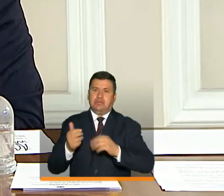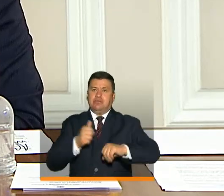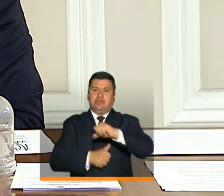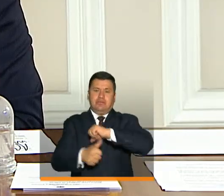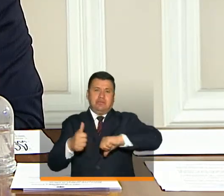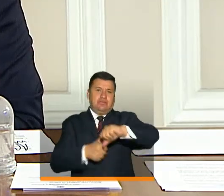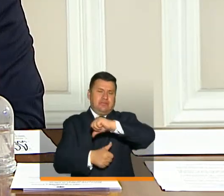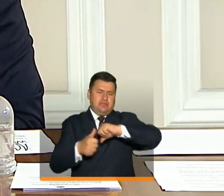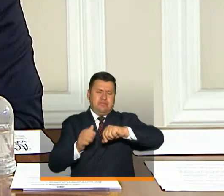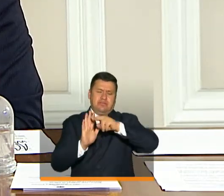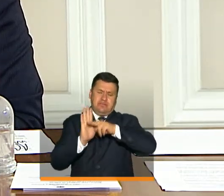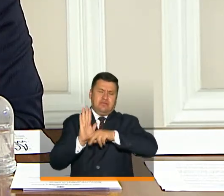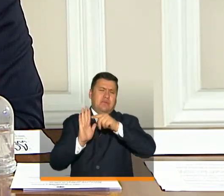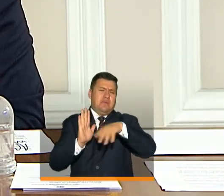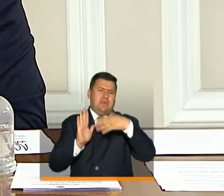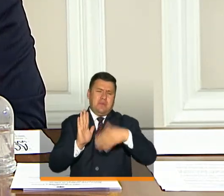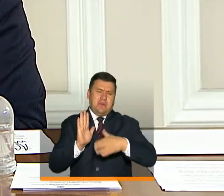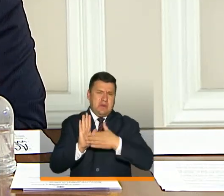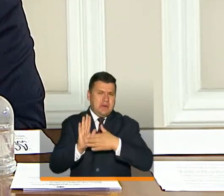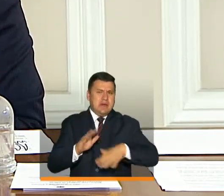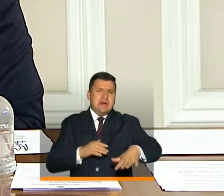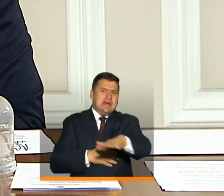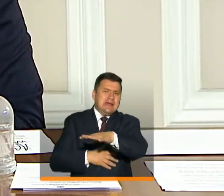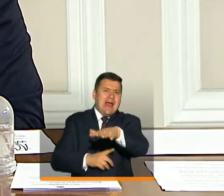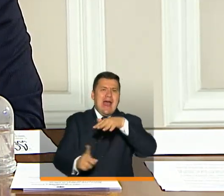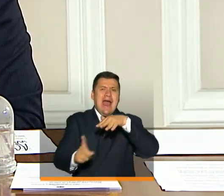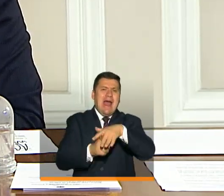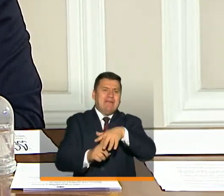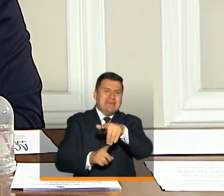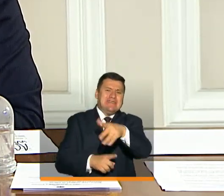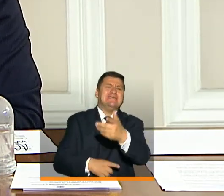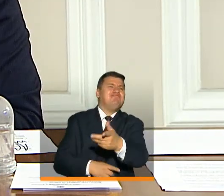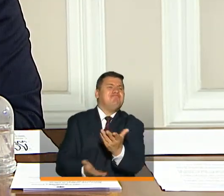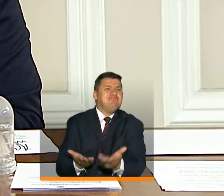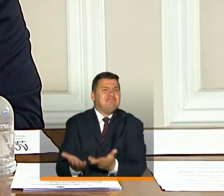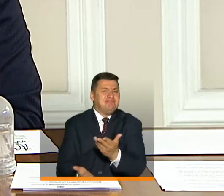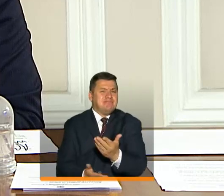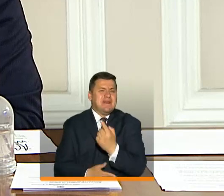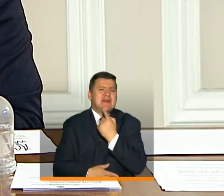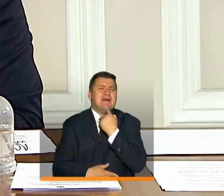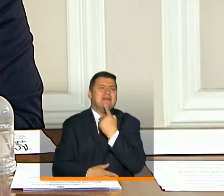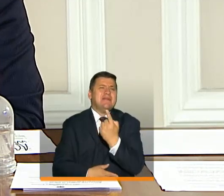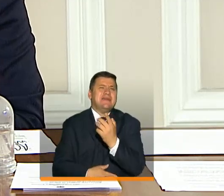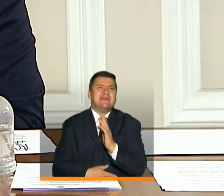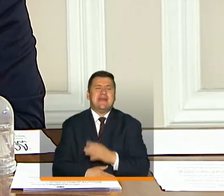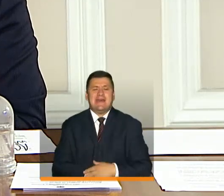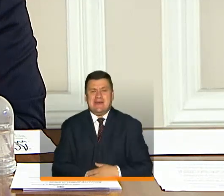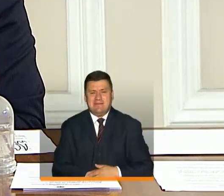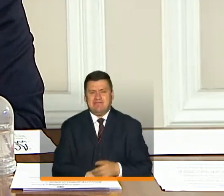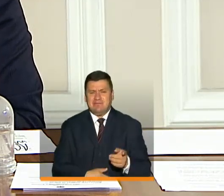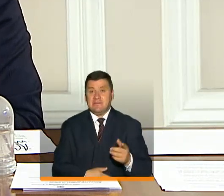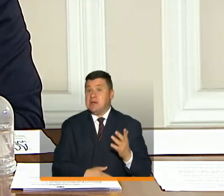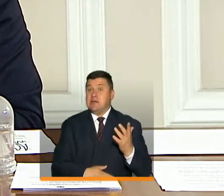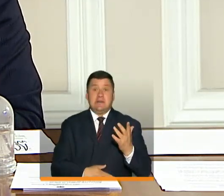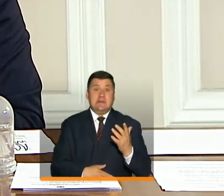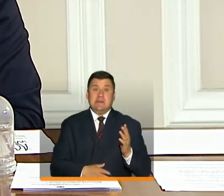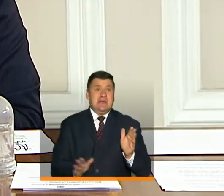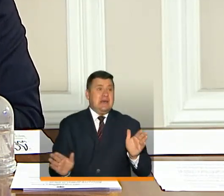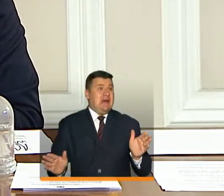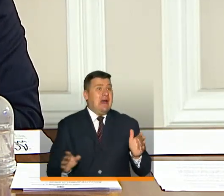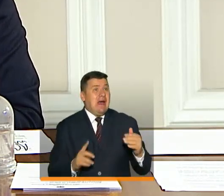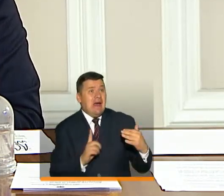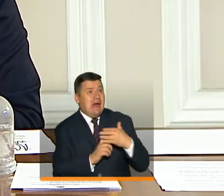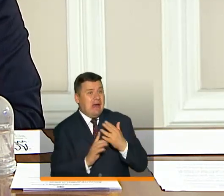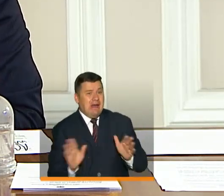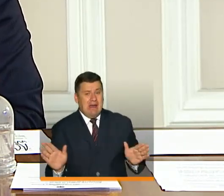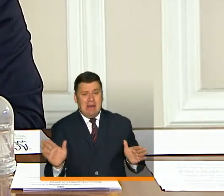muchos sectores, pero también esos sectores que han sido muy afectados, que, como lo dice alguien coloquialmente, fueron de los primeros en cerrar y de los